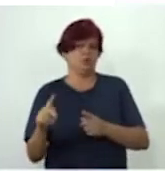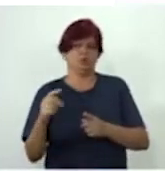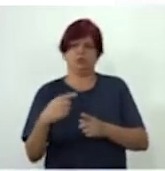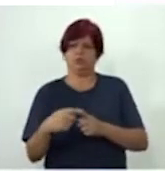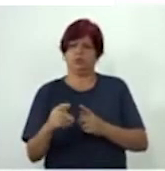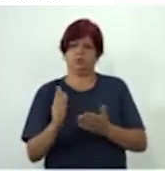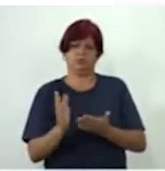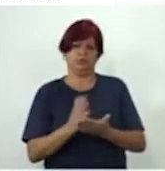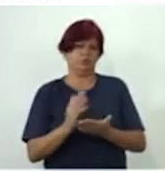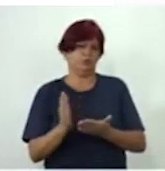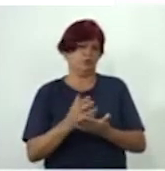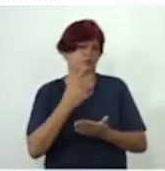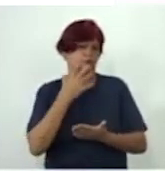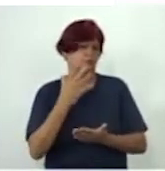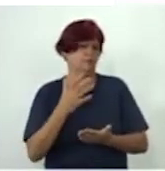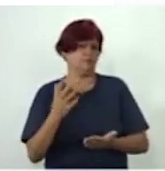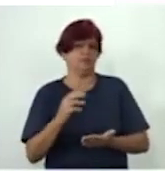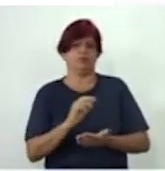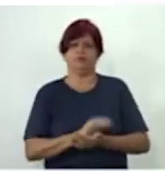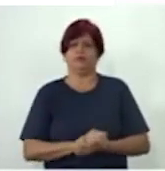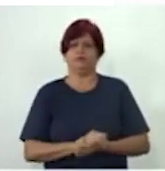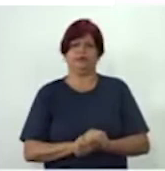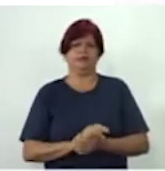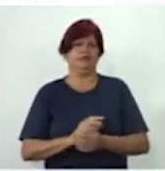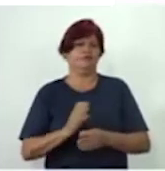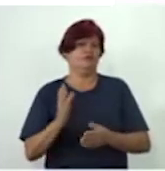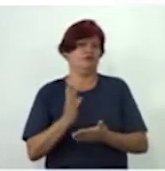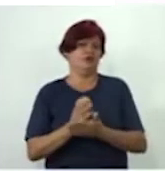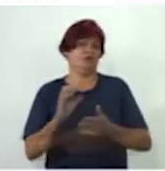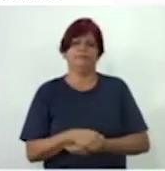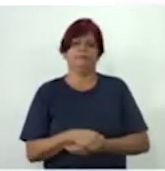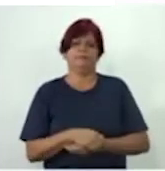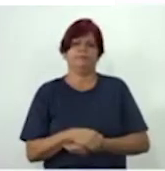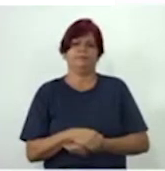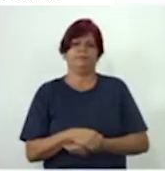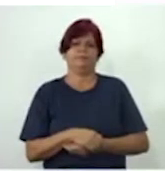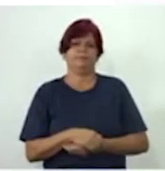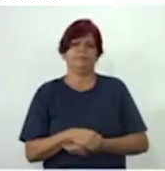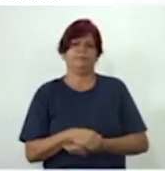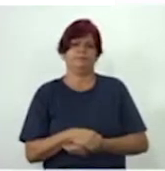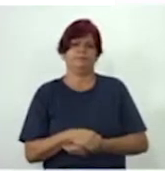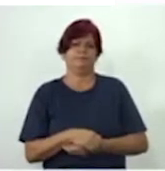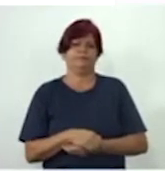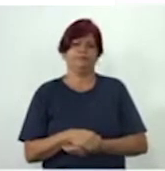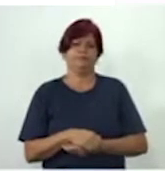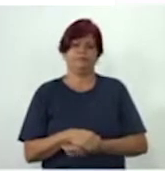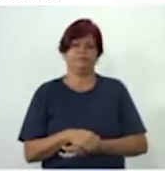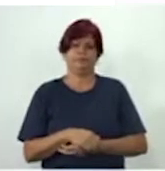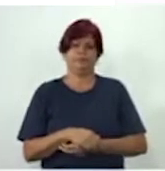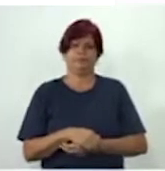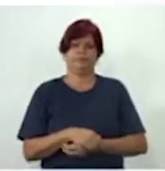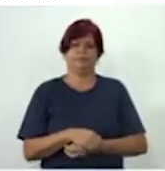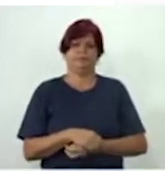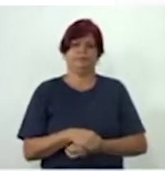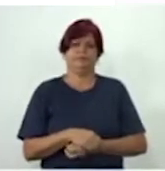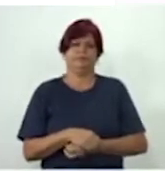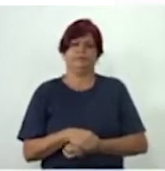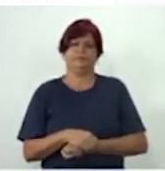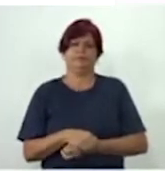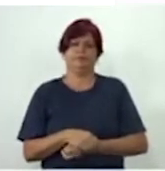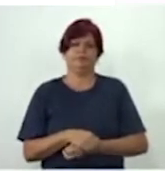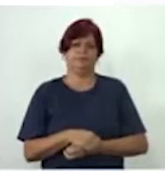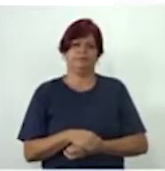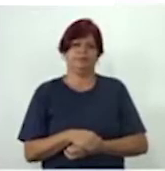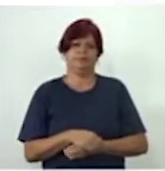de las ciencias naturales para escuelas pedagógicas en las páginas 67 a la 74.